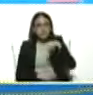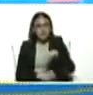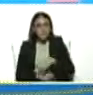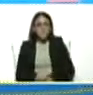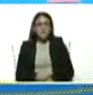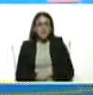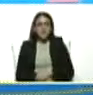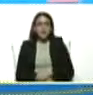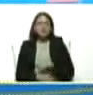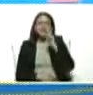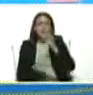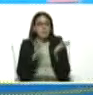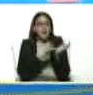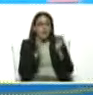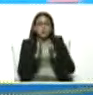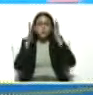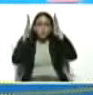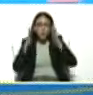y nuestro Señor Jesucristo,